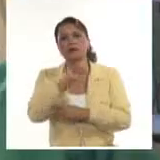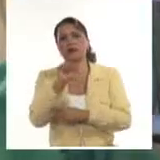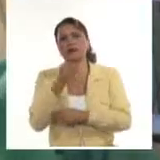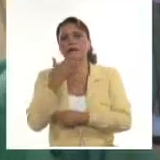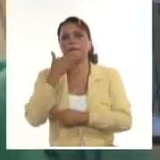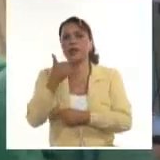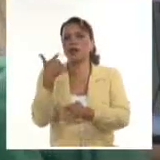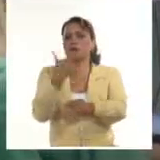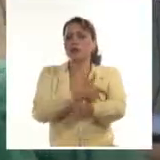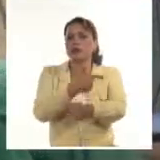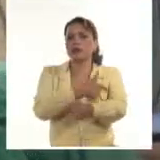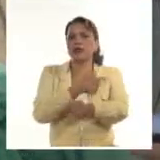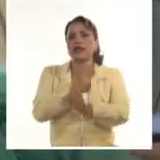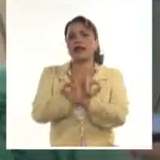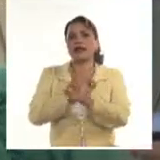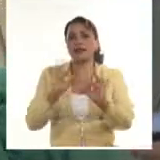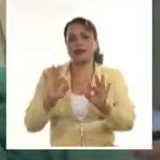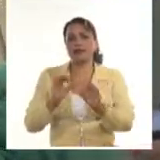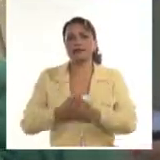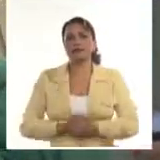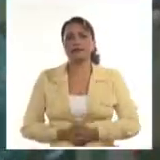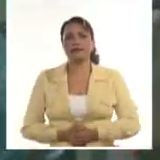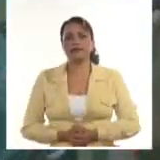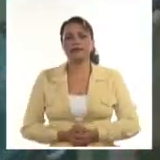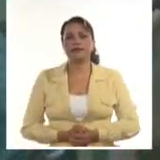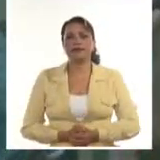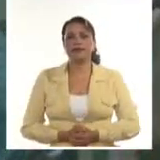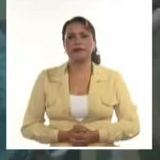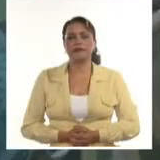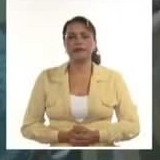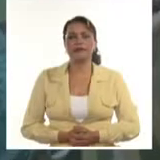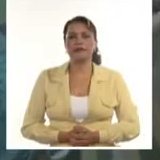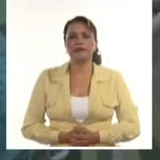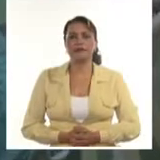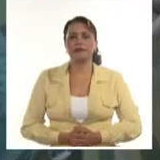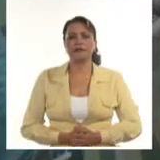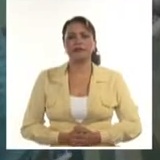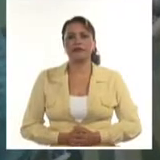anestésica segura y de calidad en los escenarios quirúrgicos. Mayelín del Sol, Canal Cubano de Noticias.